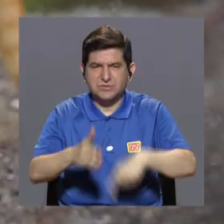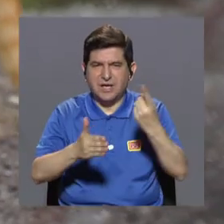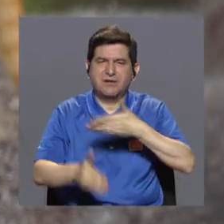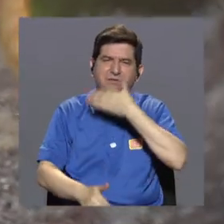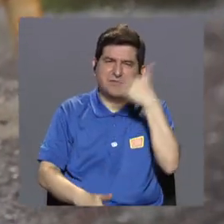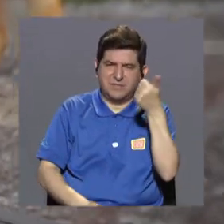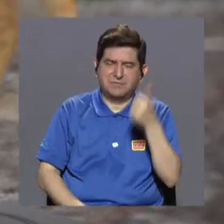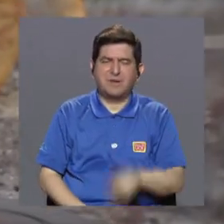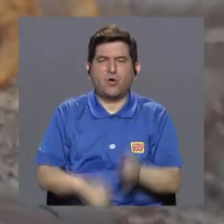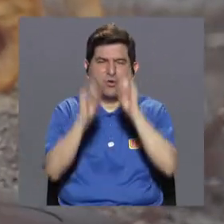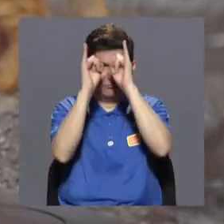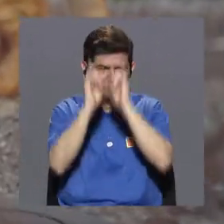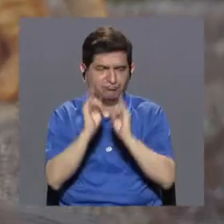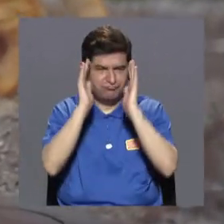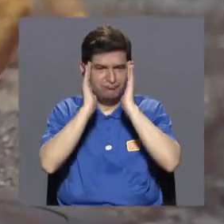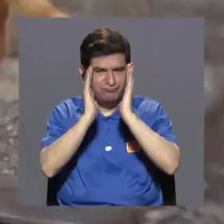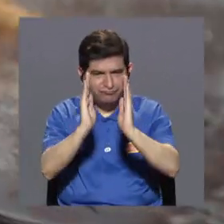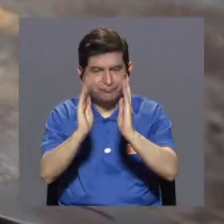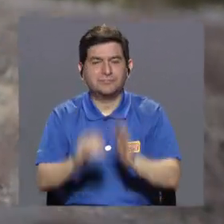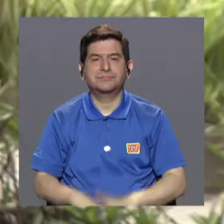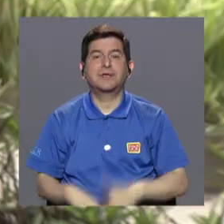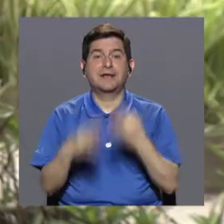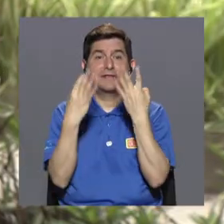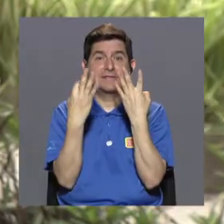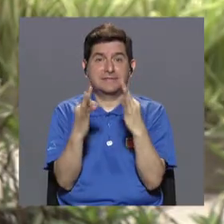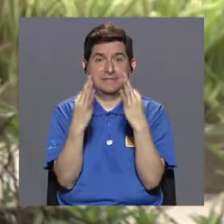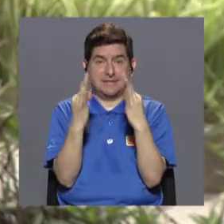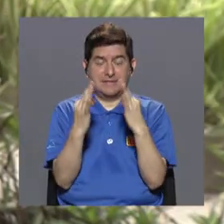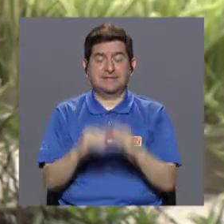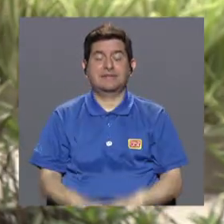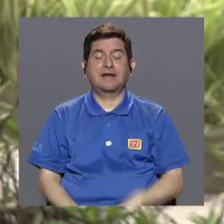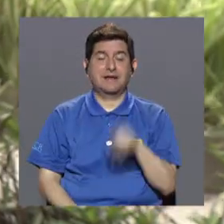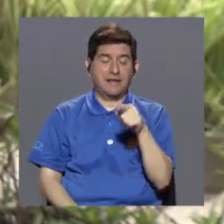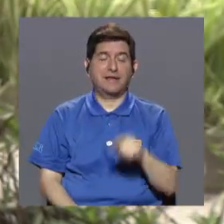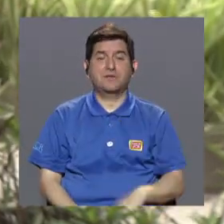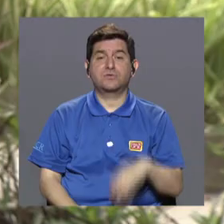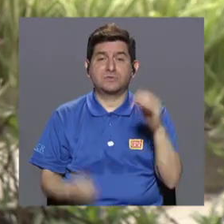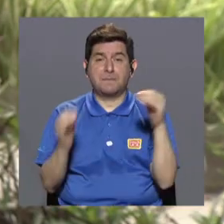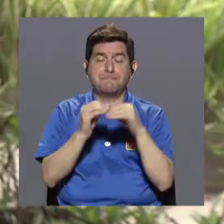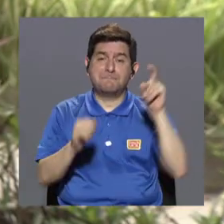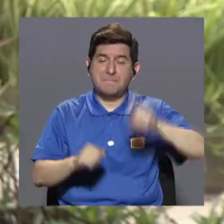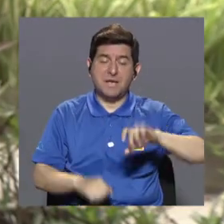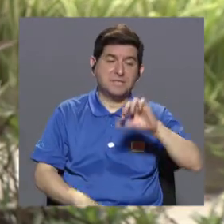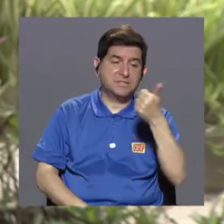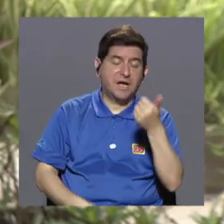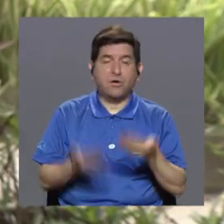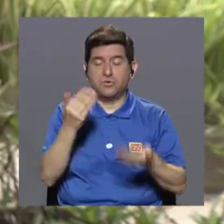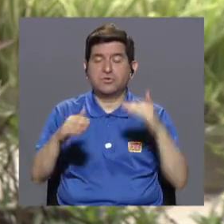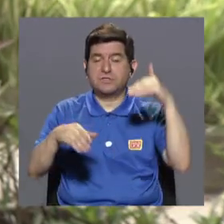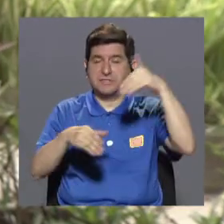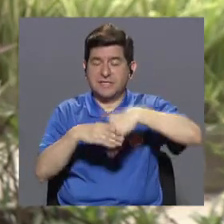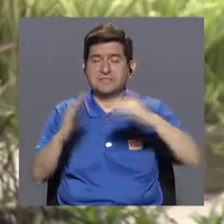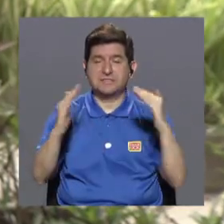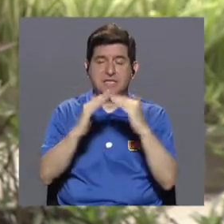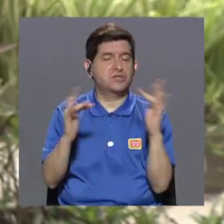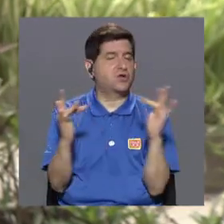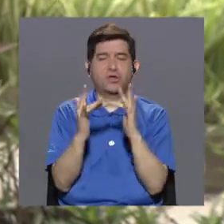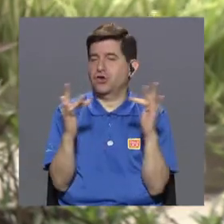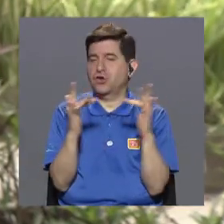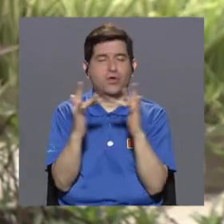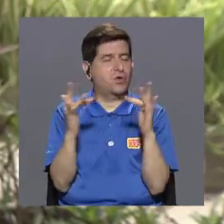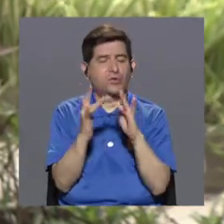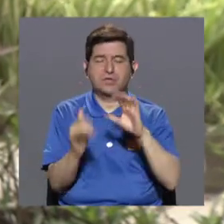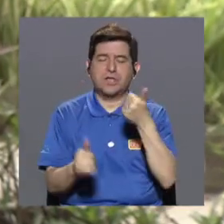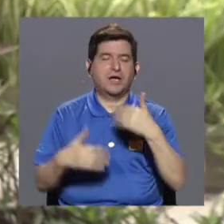Entonces, a veces es mejor como individualizar, ¿verdad? Porque ocupan más que otros que tal vez están dentro de la casa y no tienen mucho